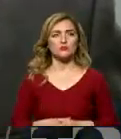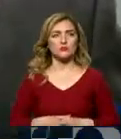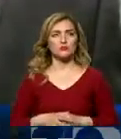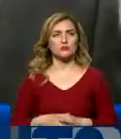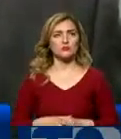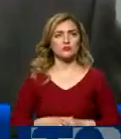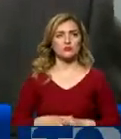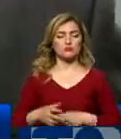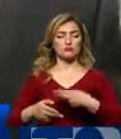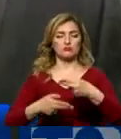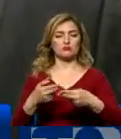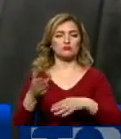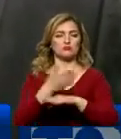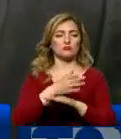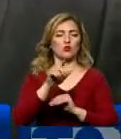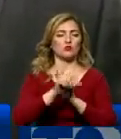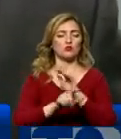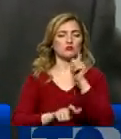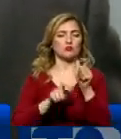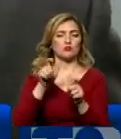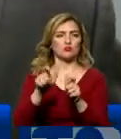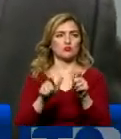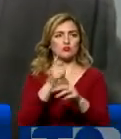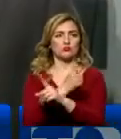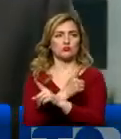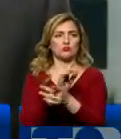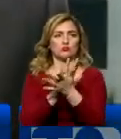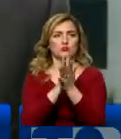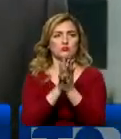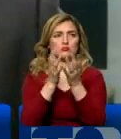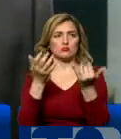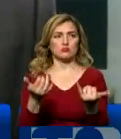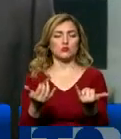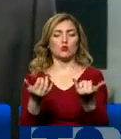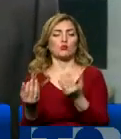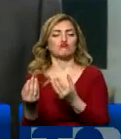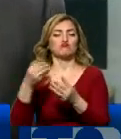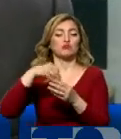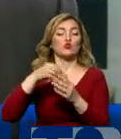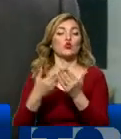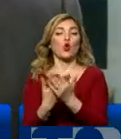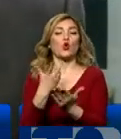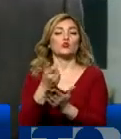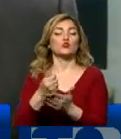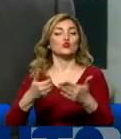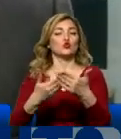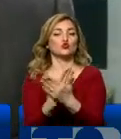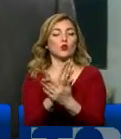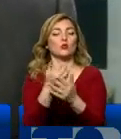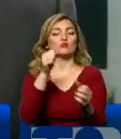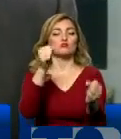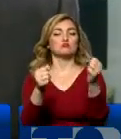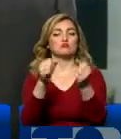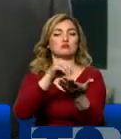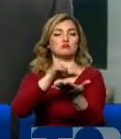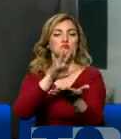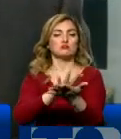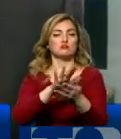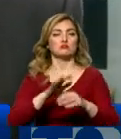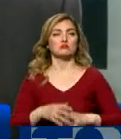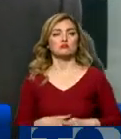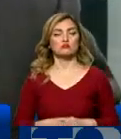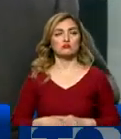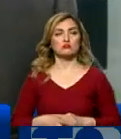en el mercado o no existía oferta para personas con discapacidad. Pueden incorporar nuevos vehículos cuando existen estas adaptaciones. Entonces, la